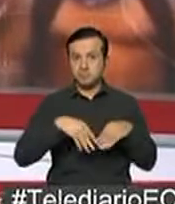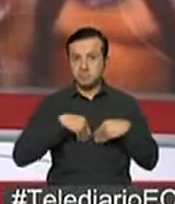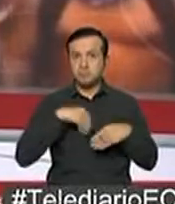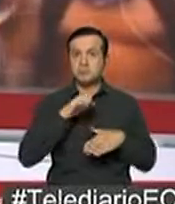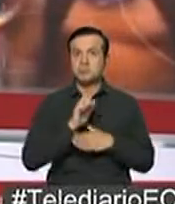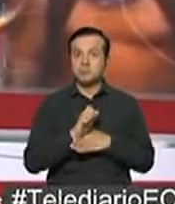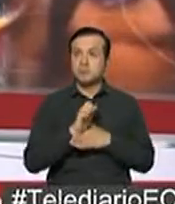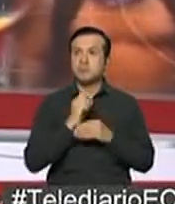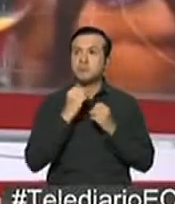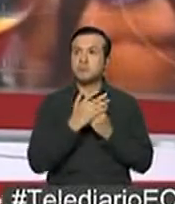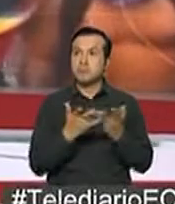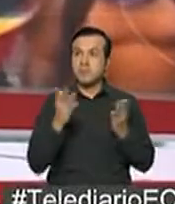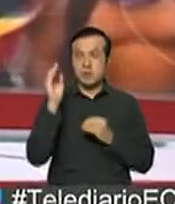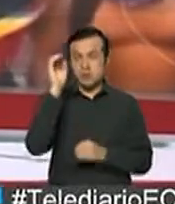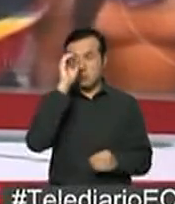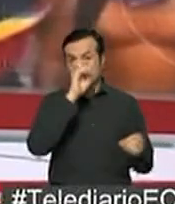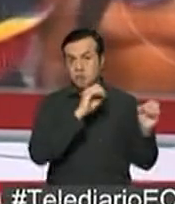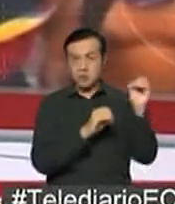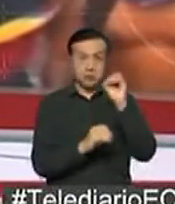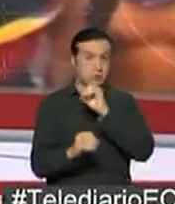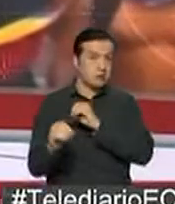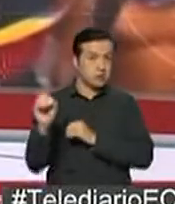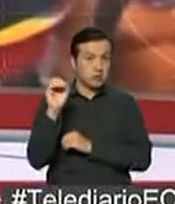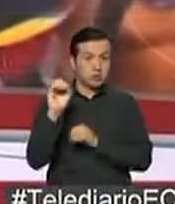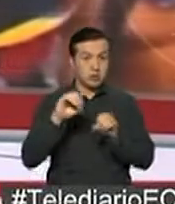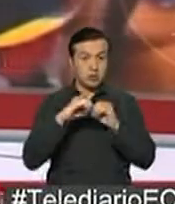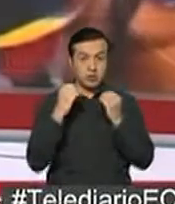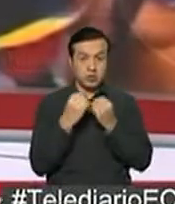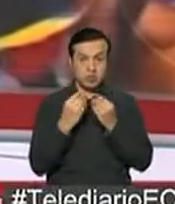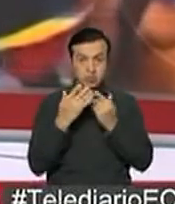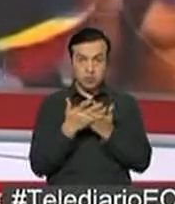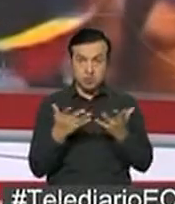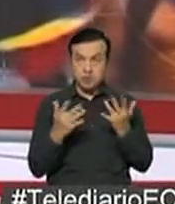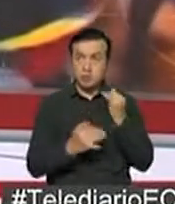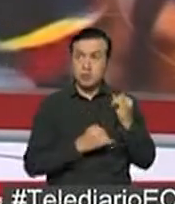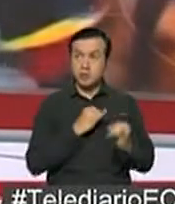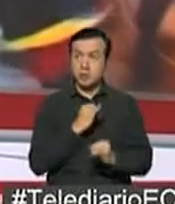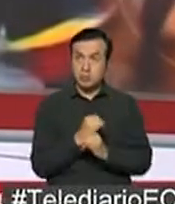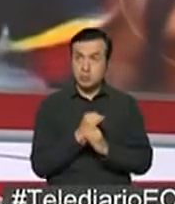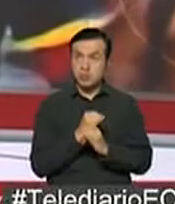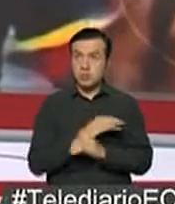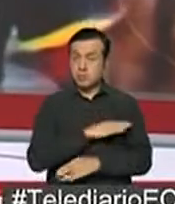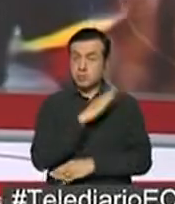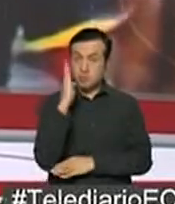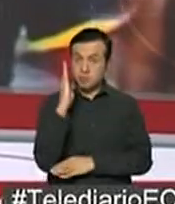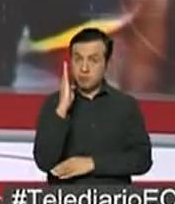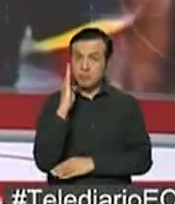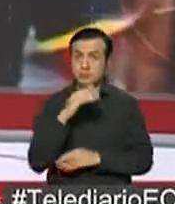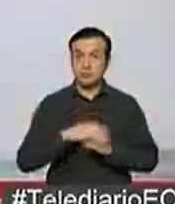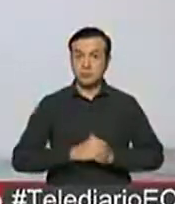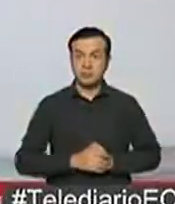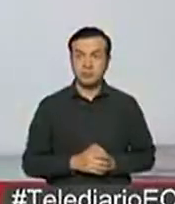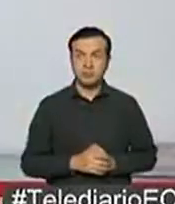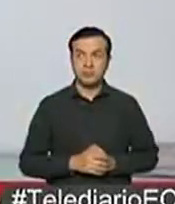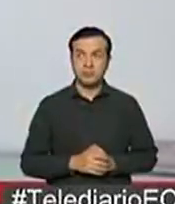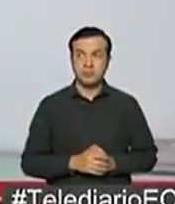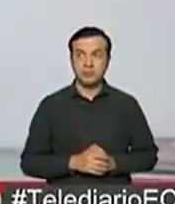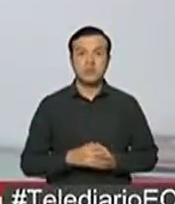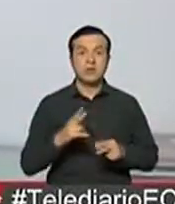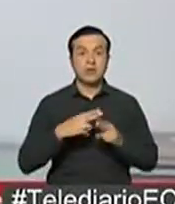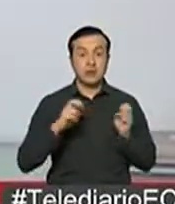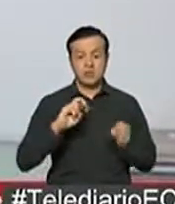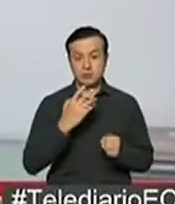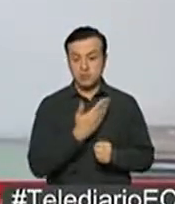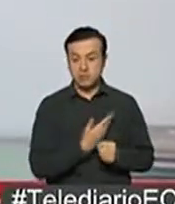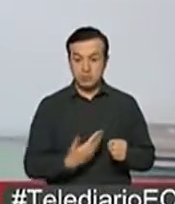en que las observaciones presentadas por el organismo internacional son imparciales para el exvicepresidente